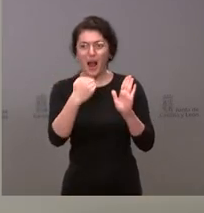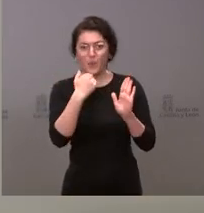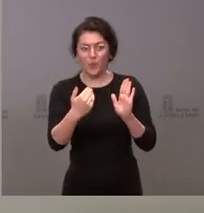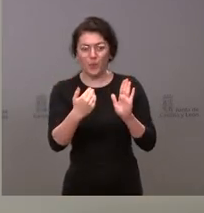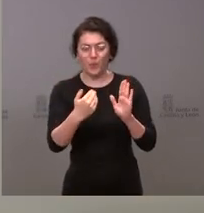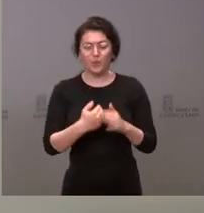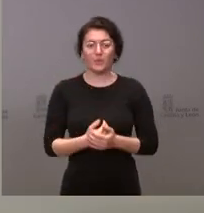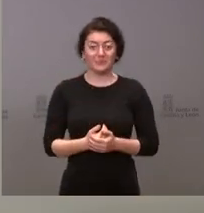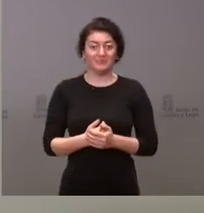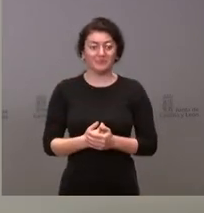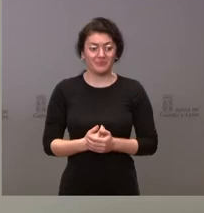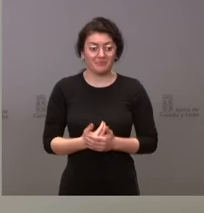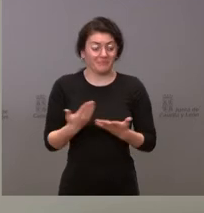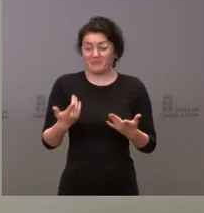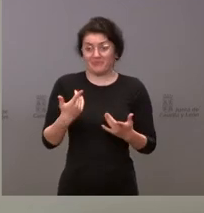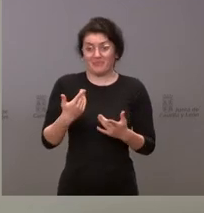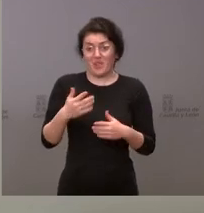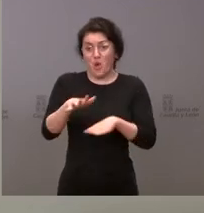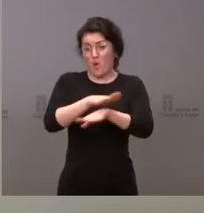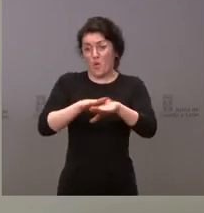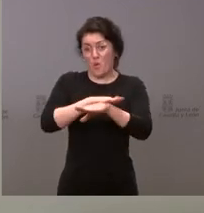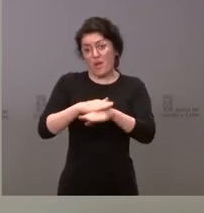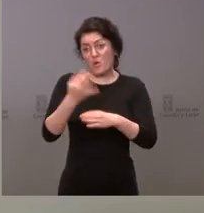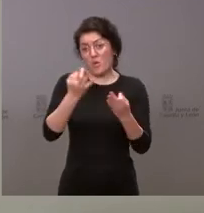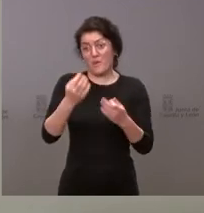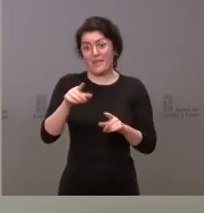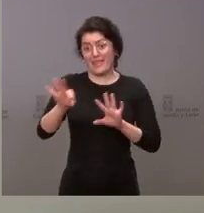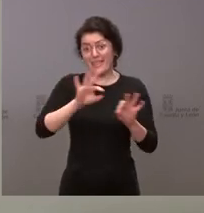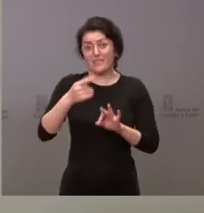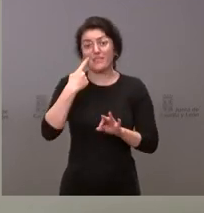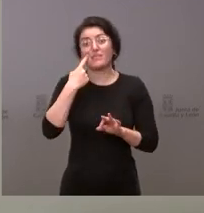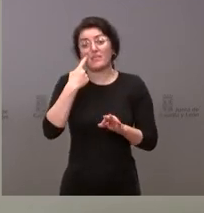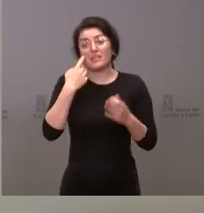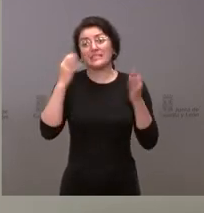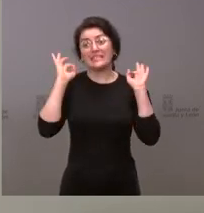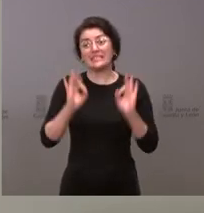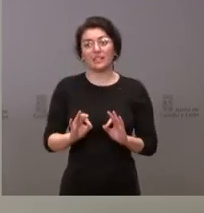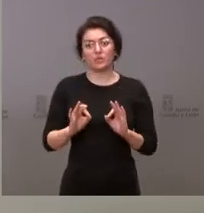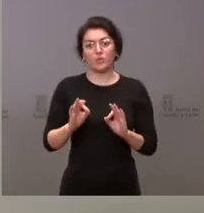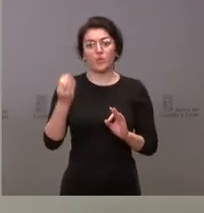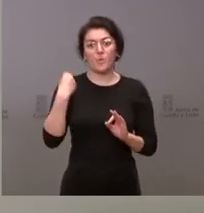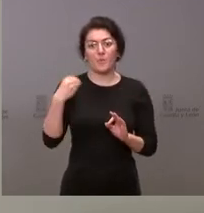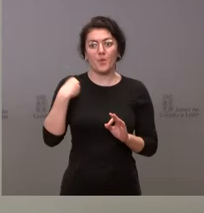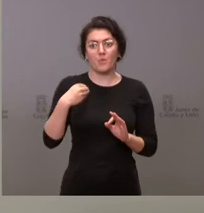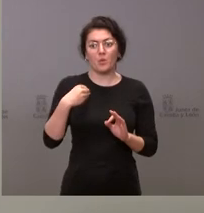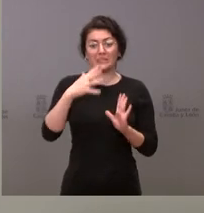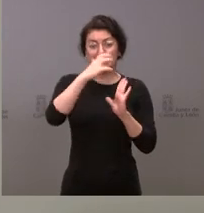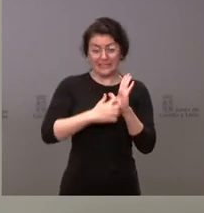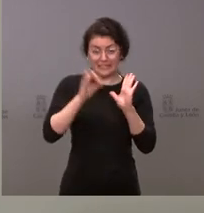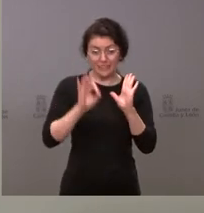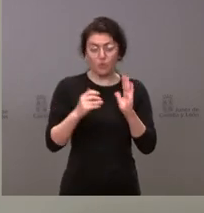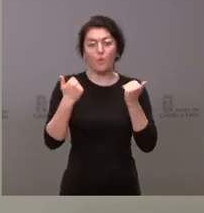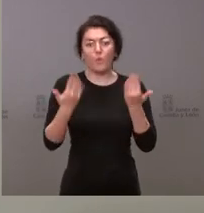esto lo tiene que decir el próximo gobierno cuál es exactamente el el tipo de gravamen que se aplica